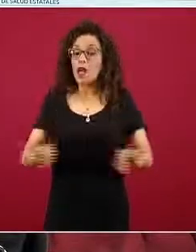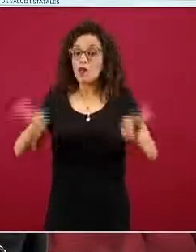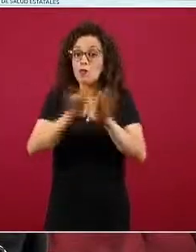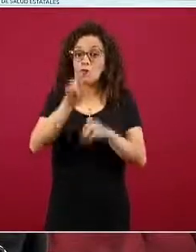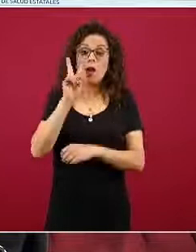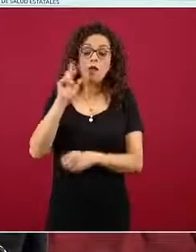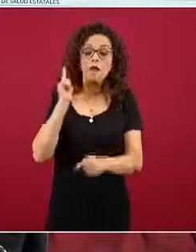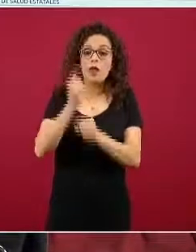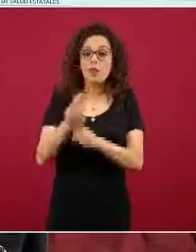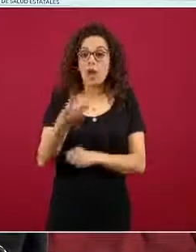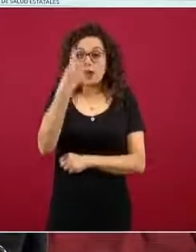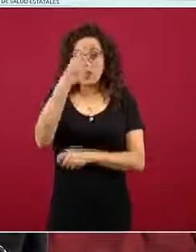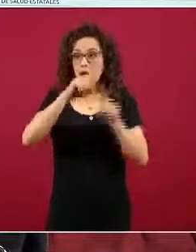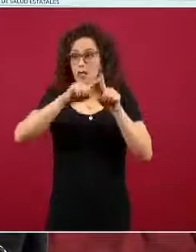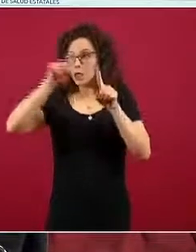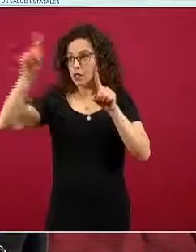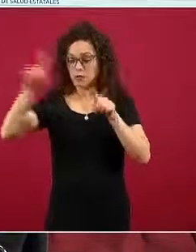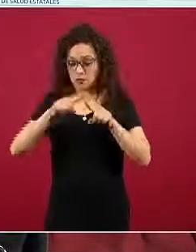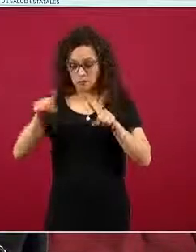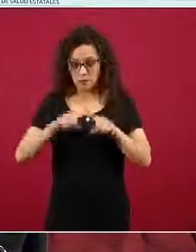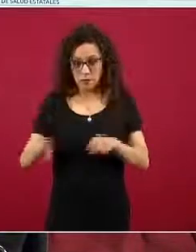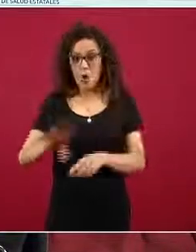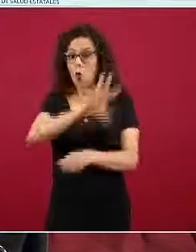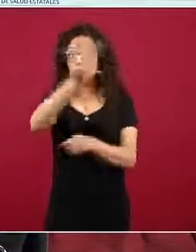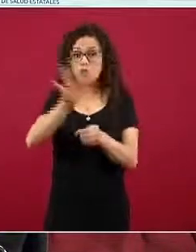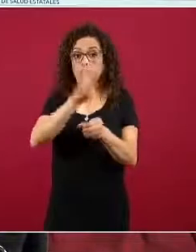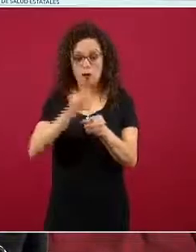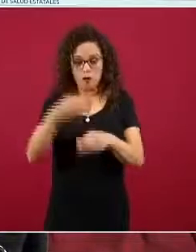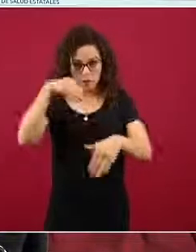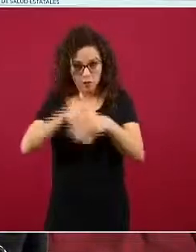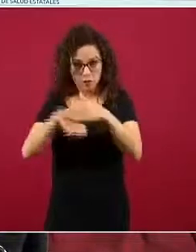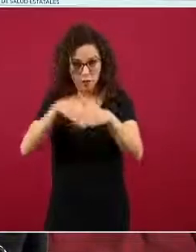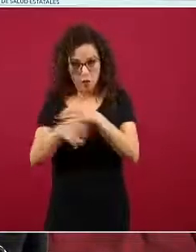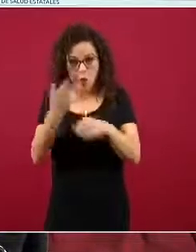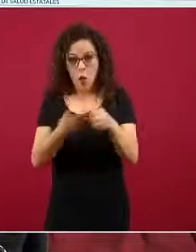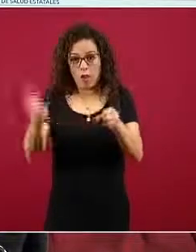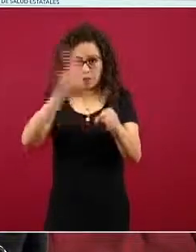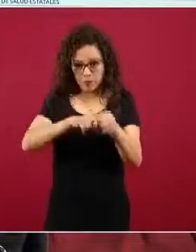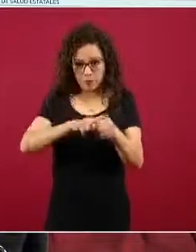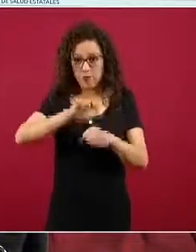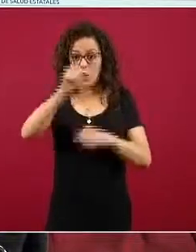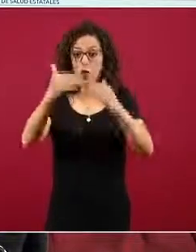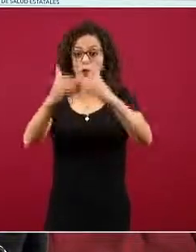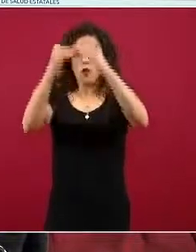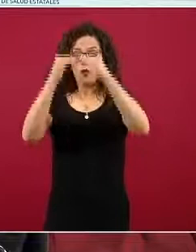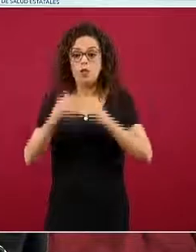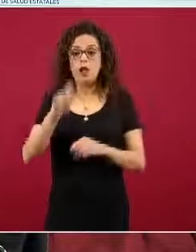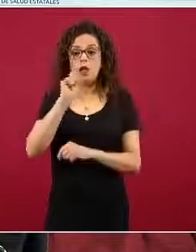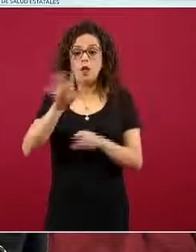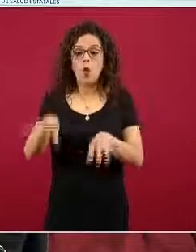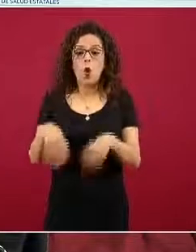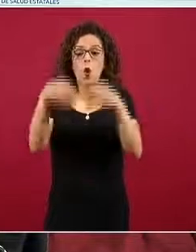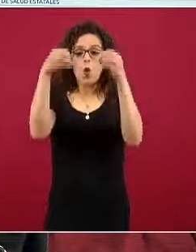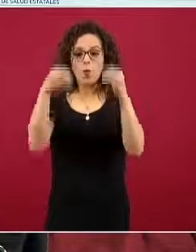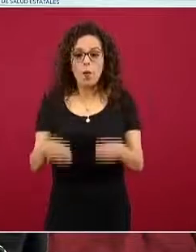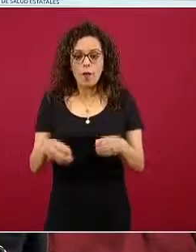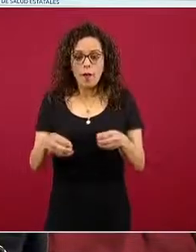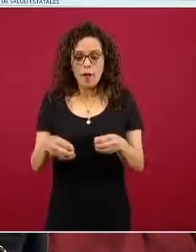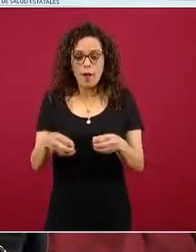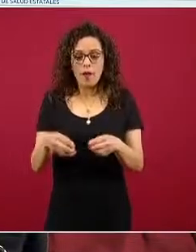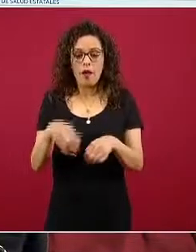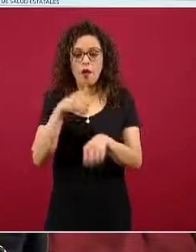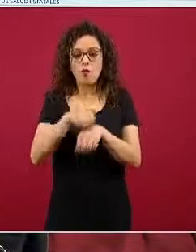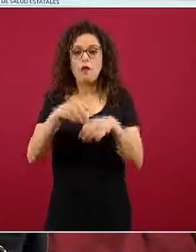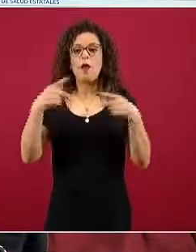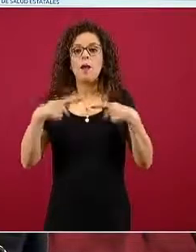es la hospitalización total, pero otra línea que está mostrando la ocupación o el número de